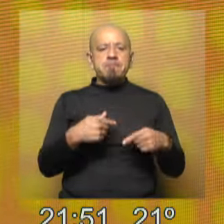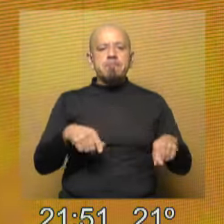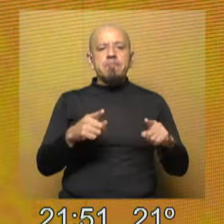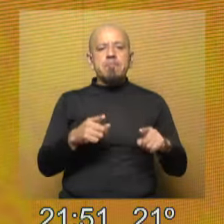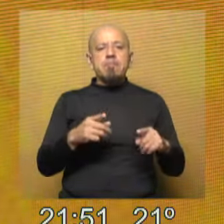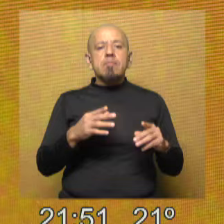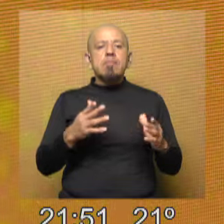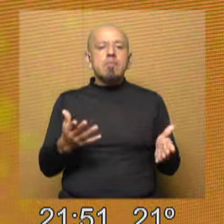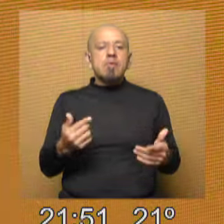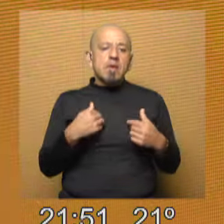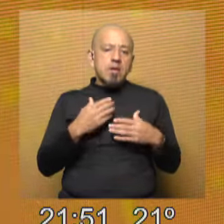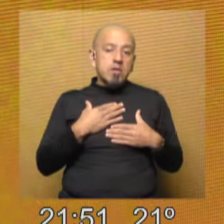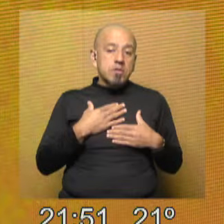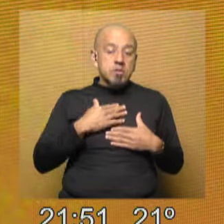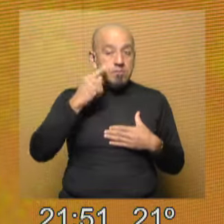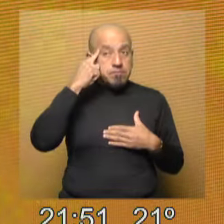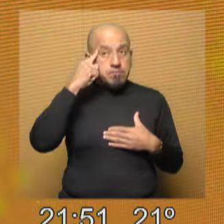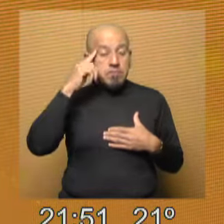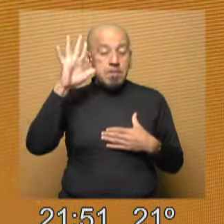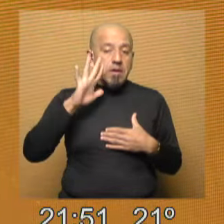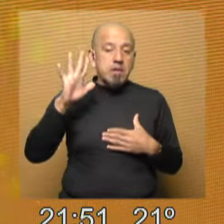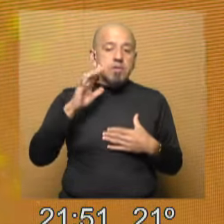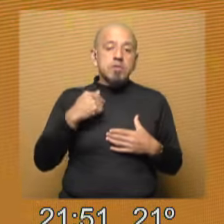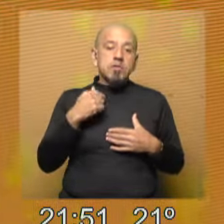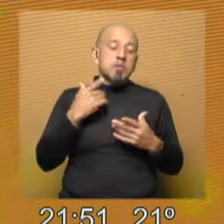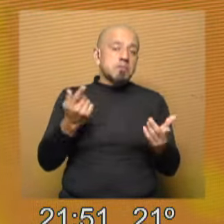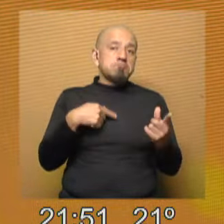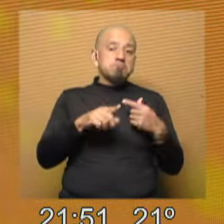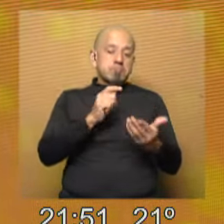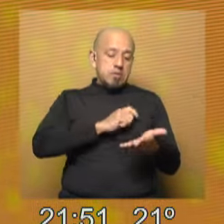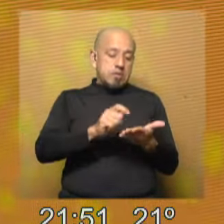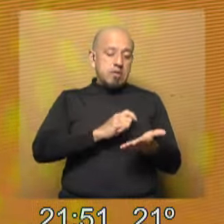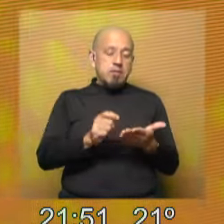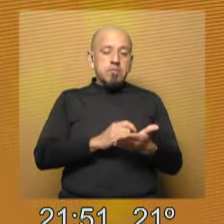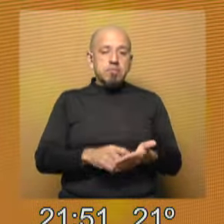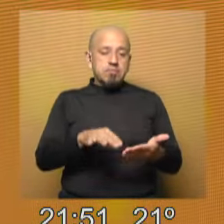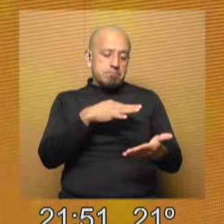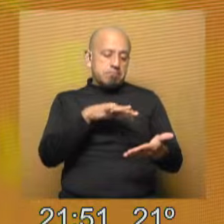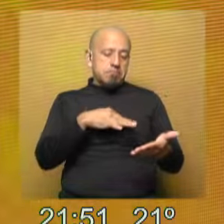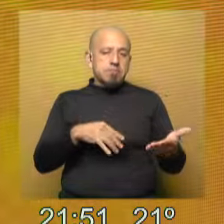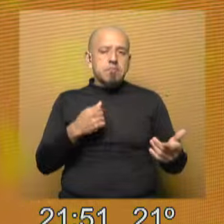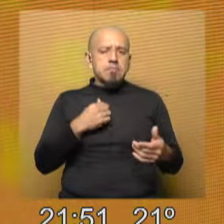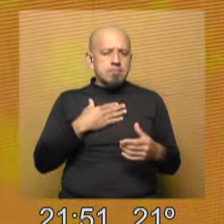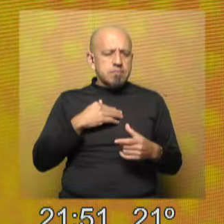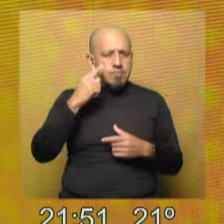como por lo menos que yo me hago la cabeza, ¿no? Me escribo de unas cosas, unos chorizos que después digo... Yo creo que